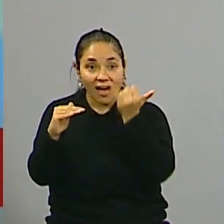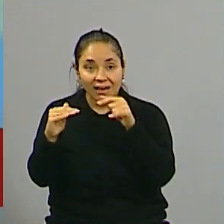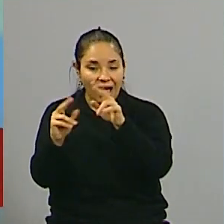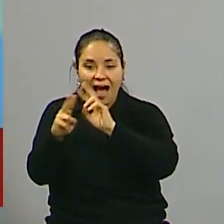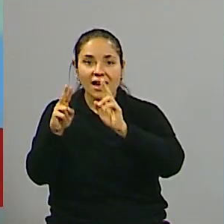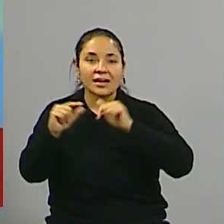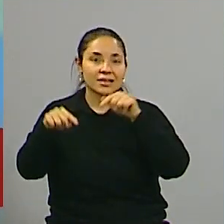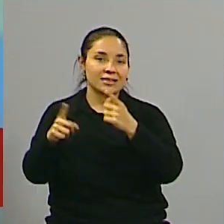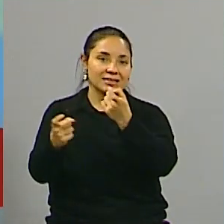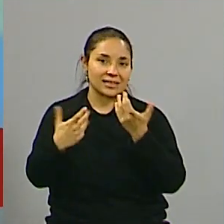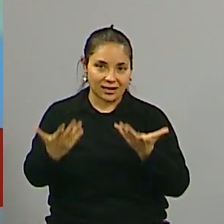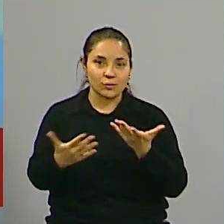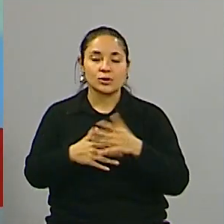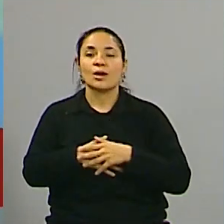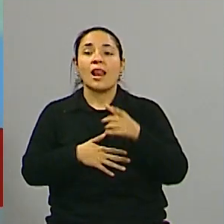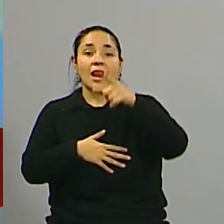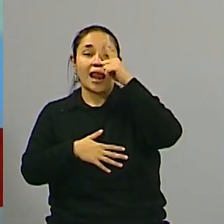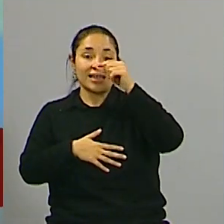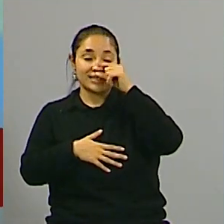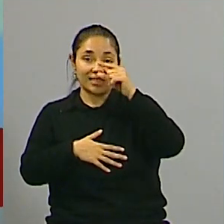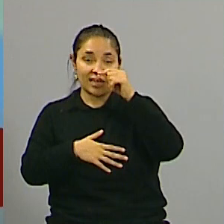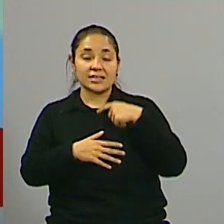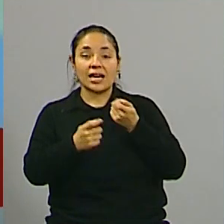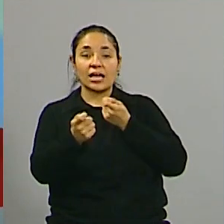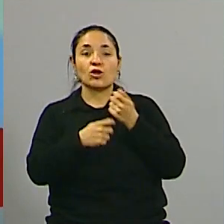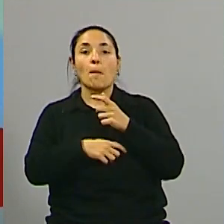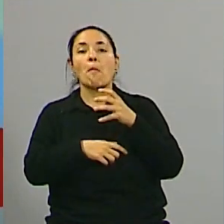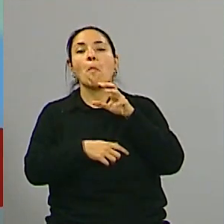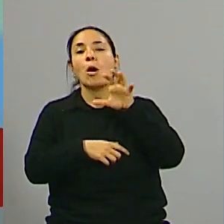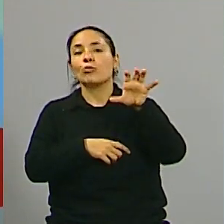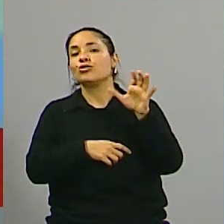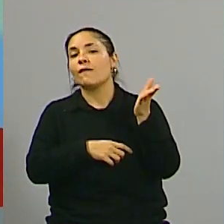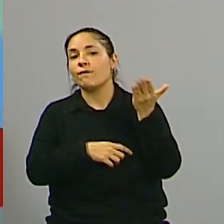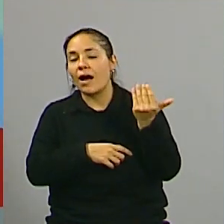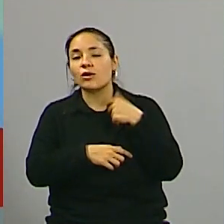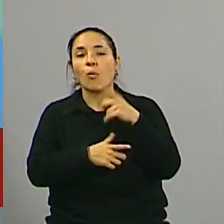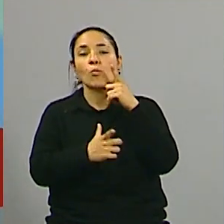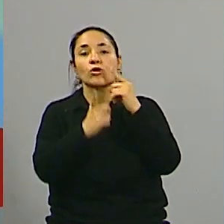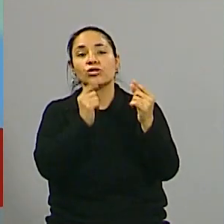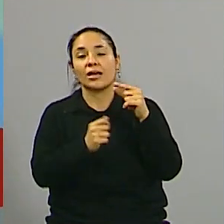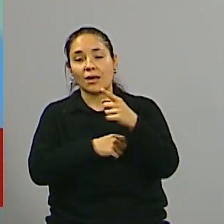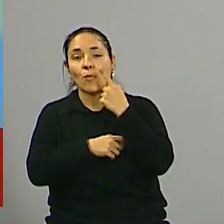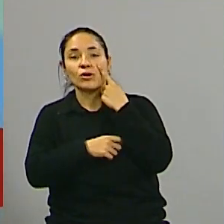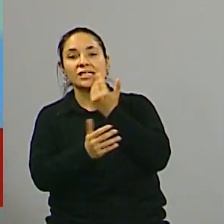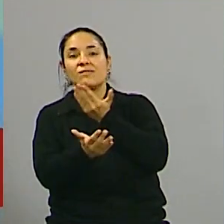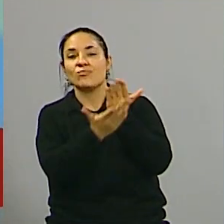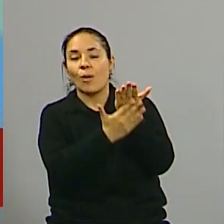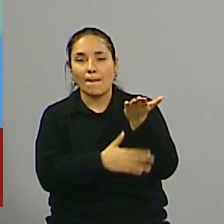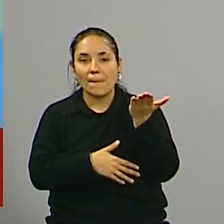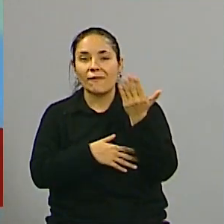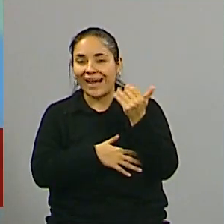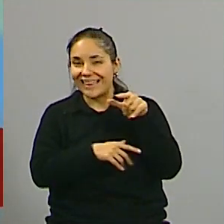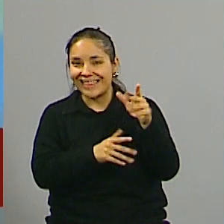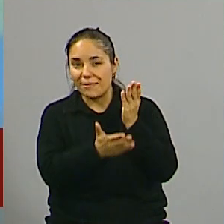ha tenido, por falta de gestión provincial o de reclamo tal vez por parte del municipio,